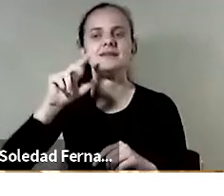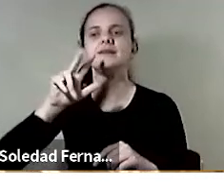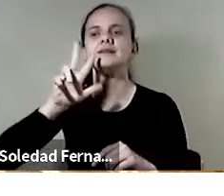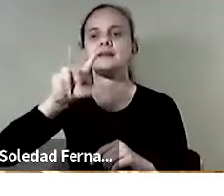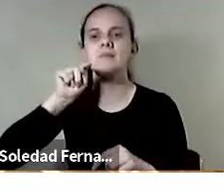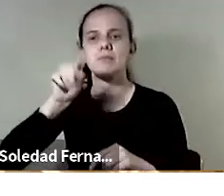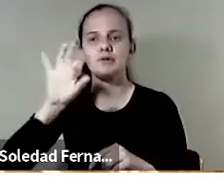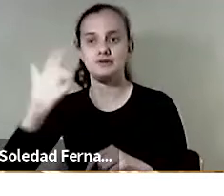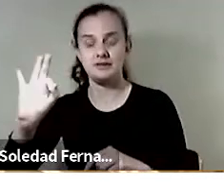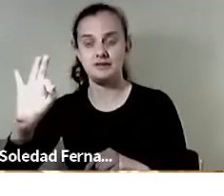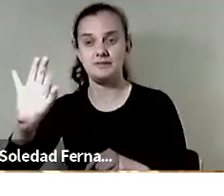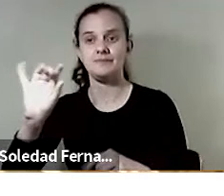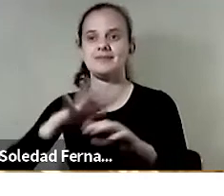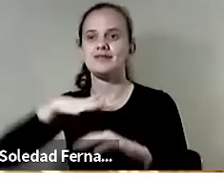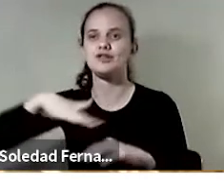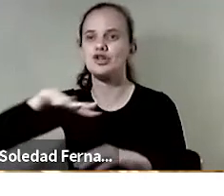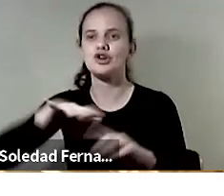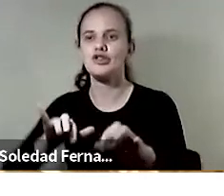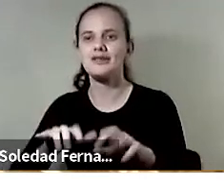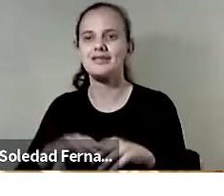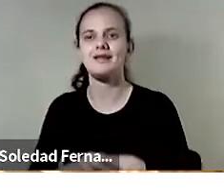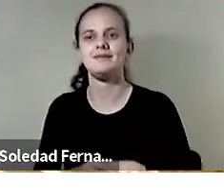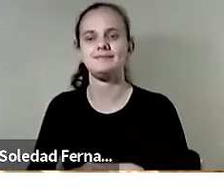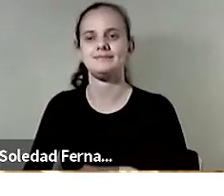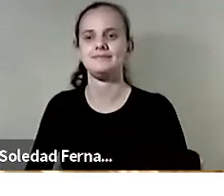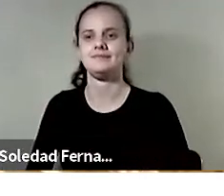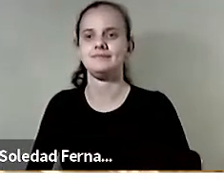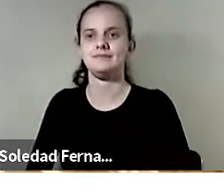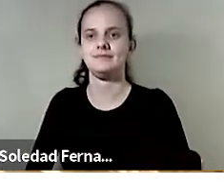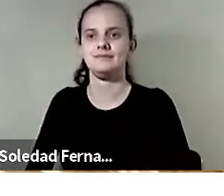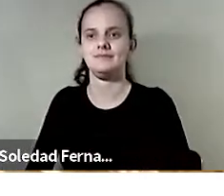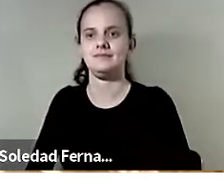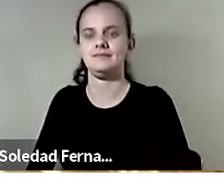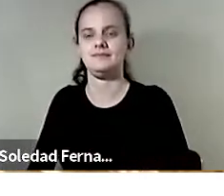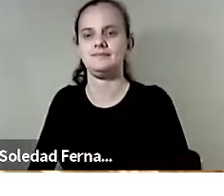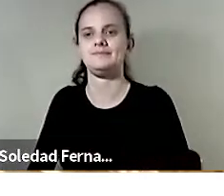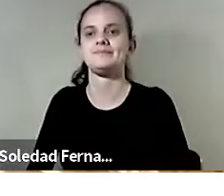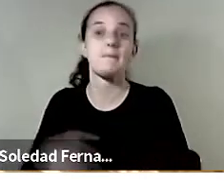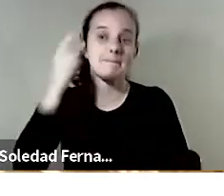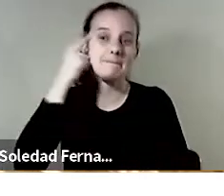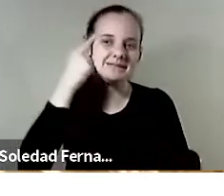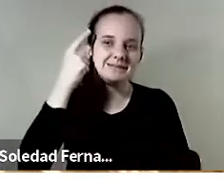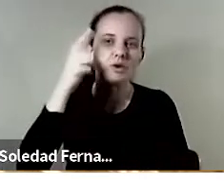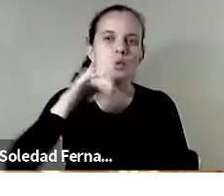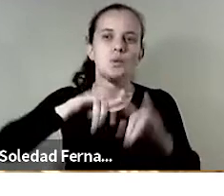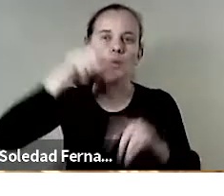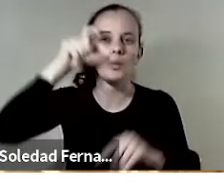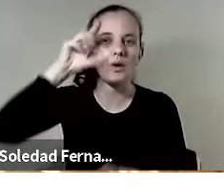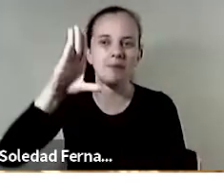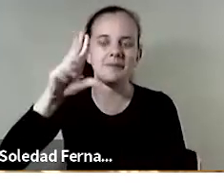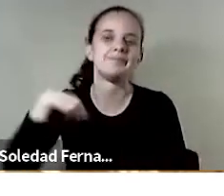se están construyendo las nuevas WCAG 3.0 y que aplicarían no solo a web, sino a entornos digitales. ¿Qué significa